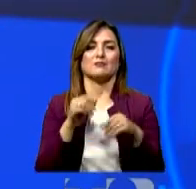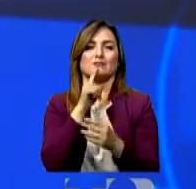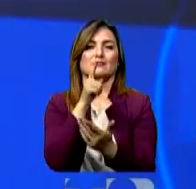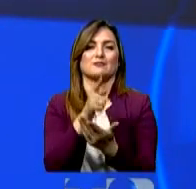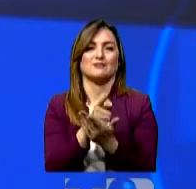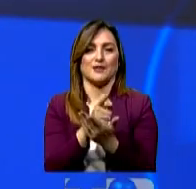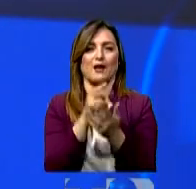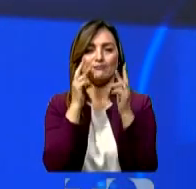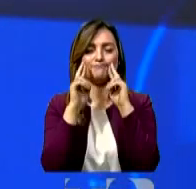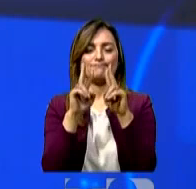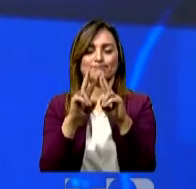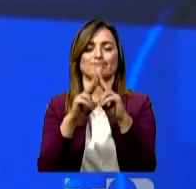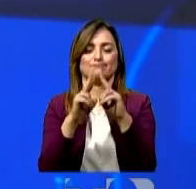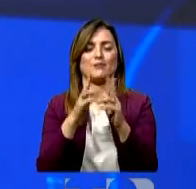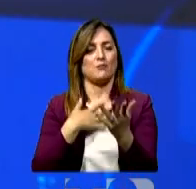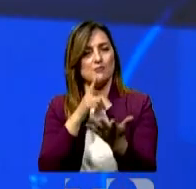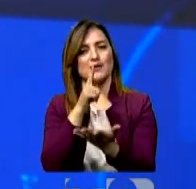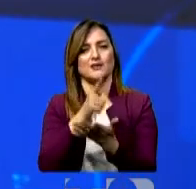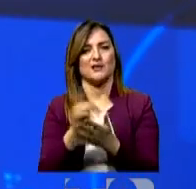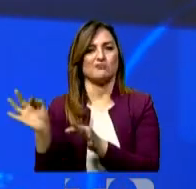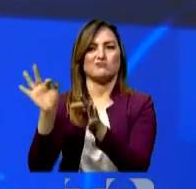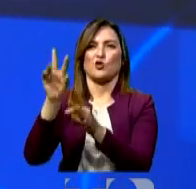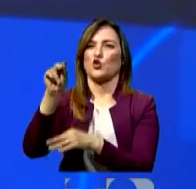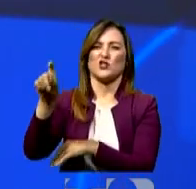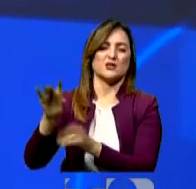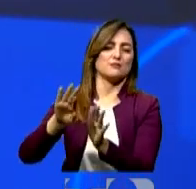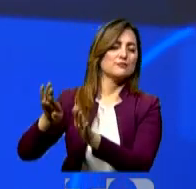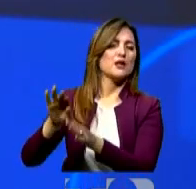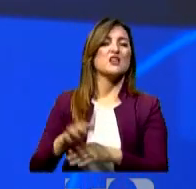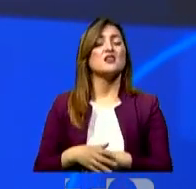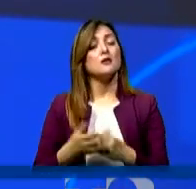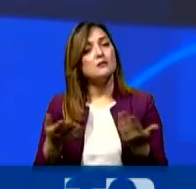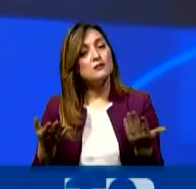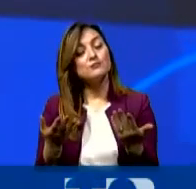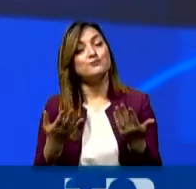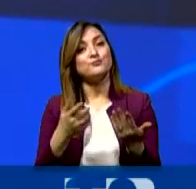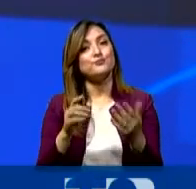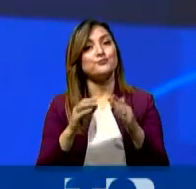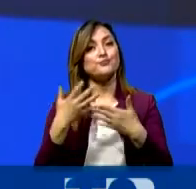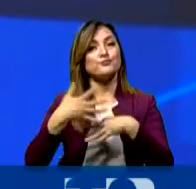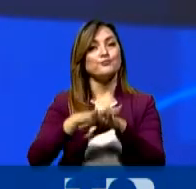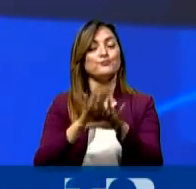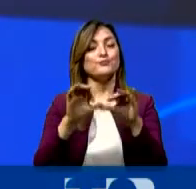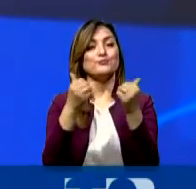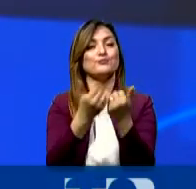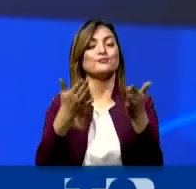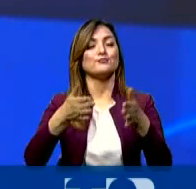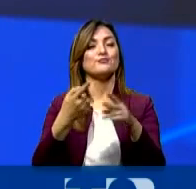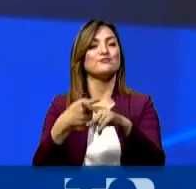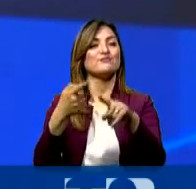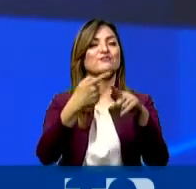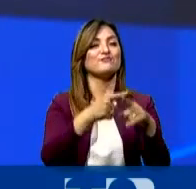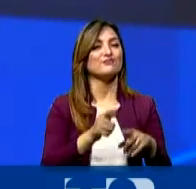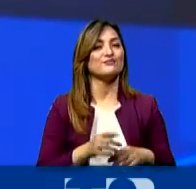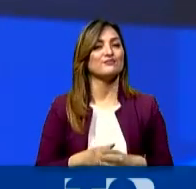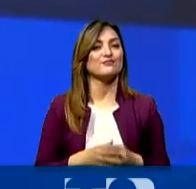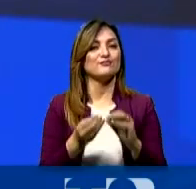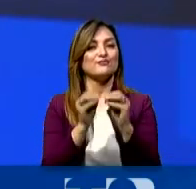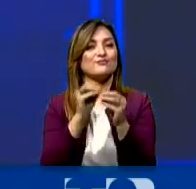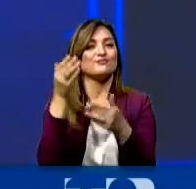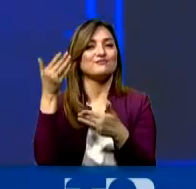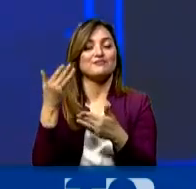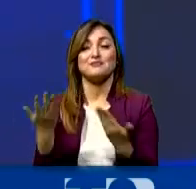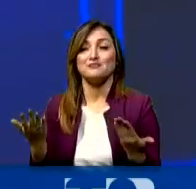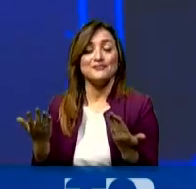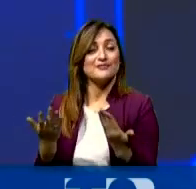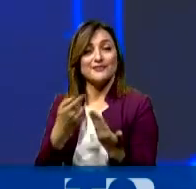hay una bancada legislativa persona legislativa se integra con asambleístas de varios orígenes de partido pero que van